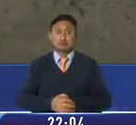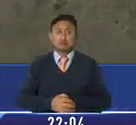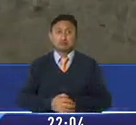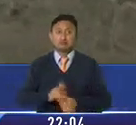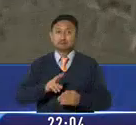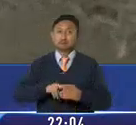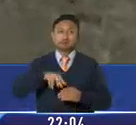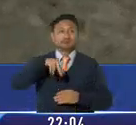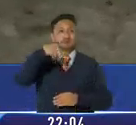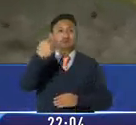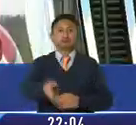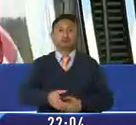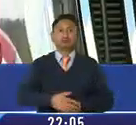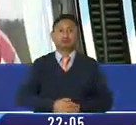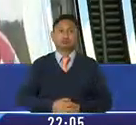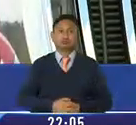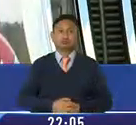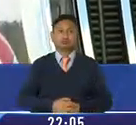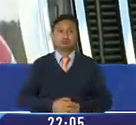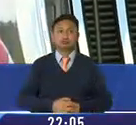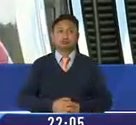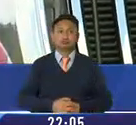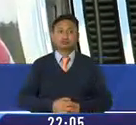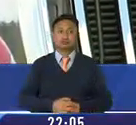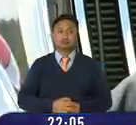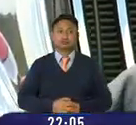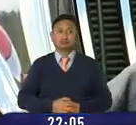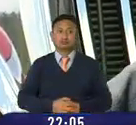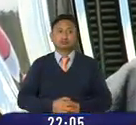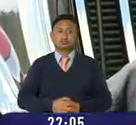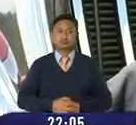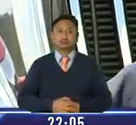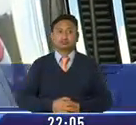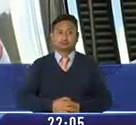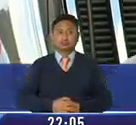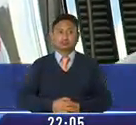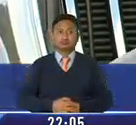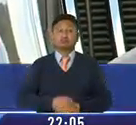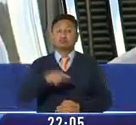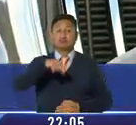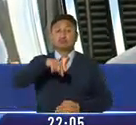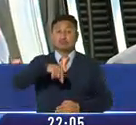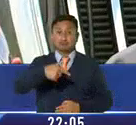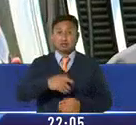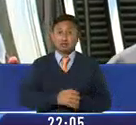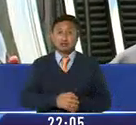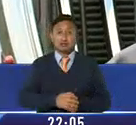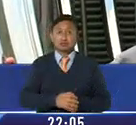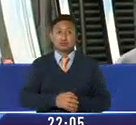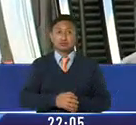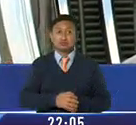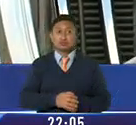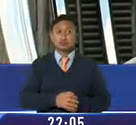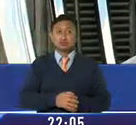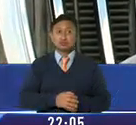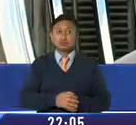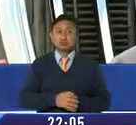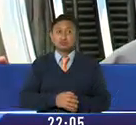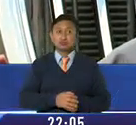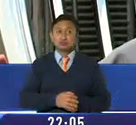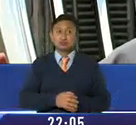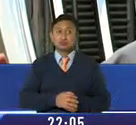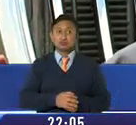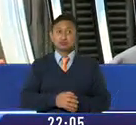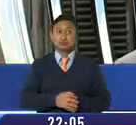y se dejó caer. En primera instancia se recibe la notificación por parte del EQ911